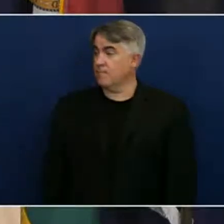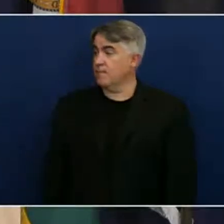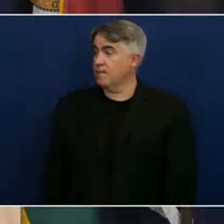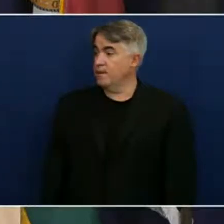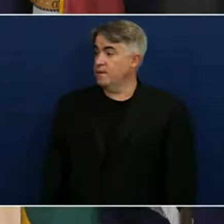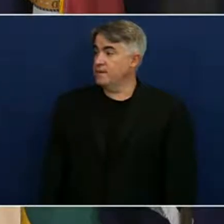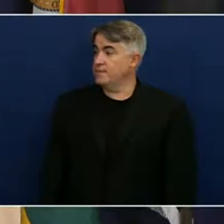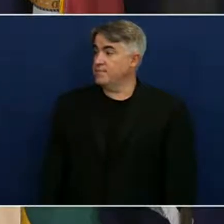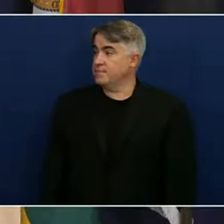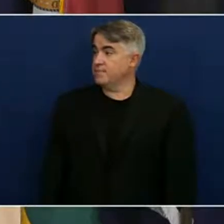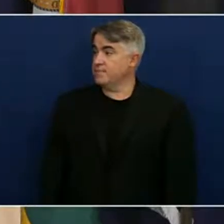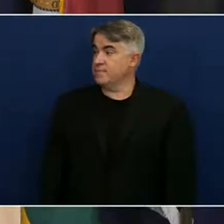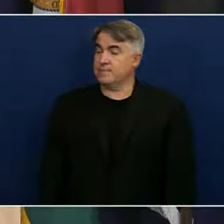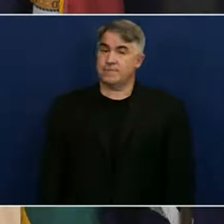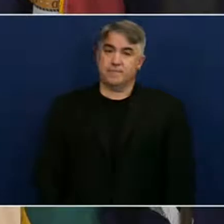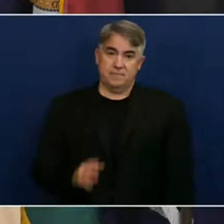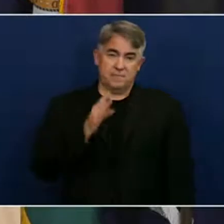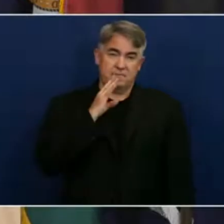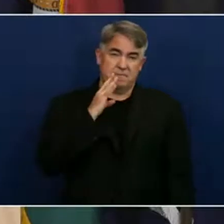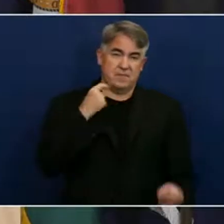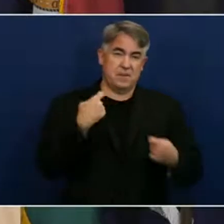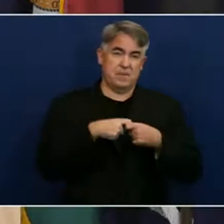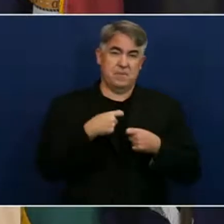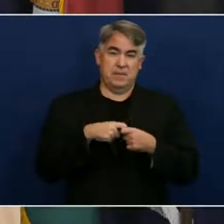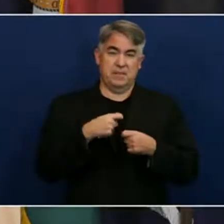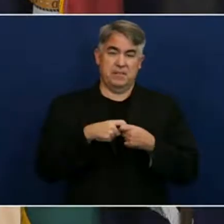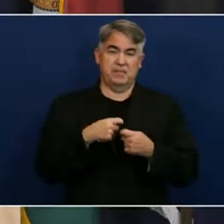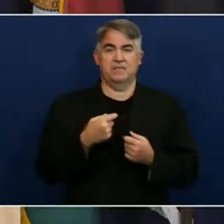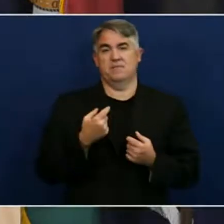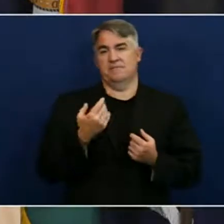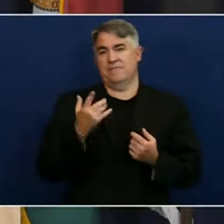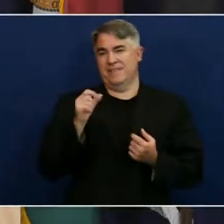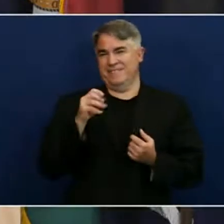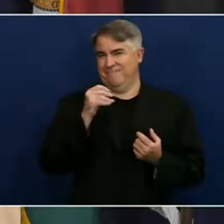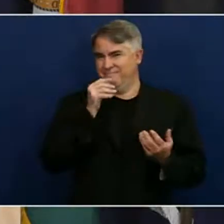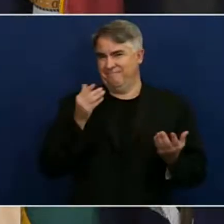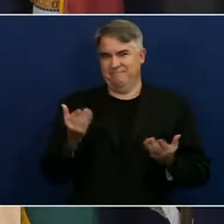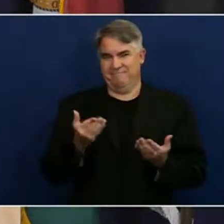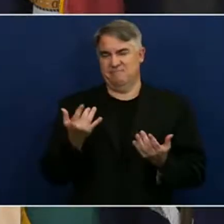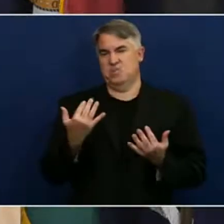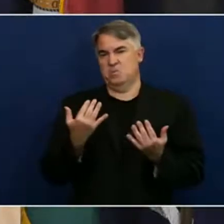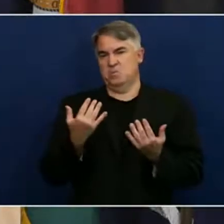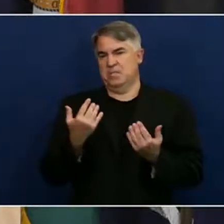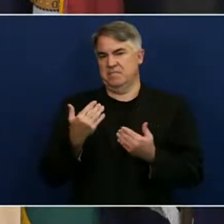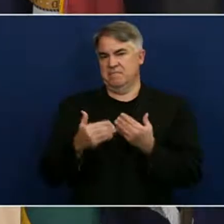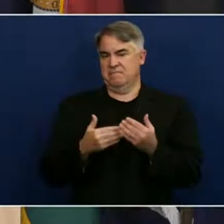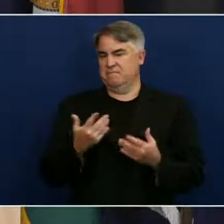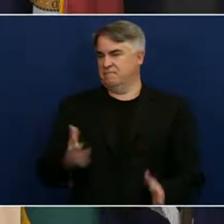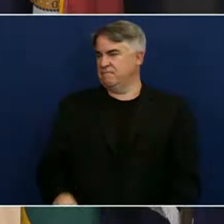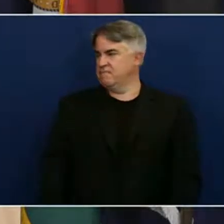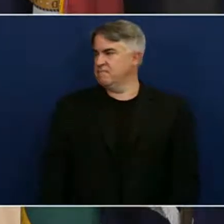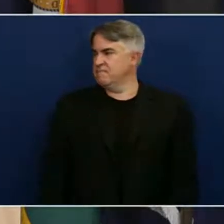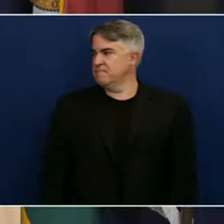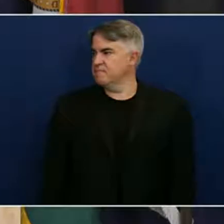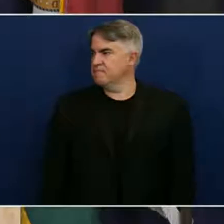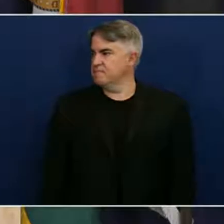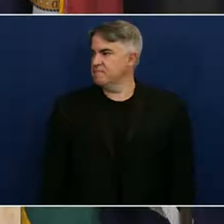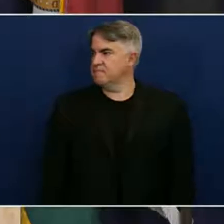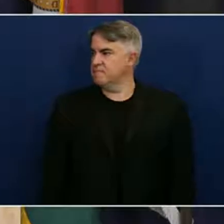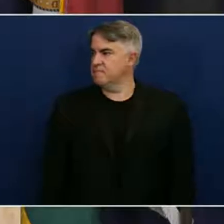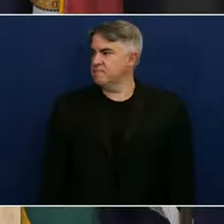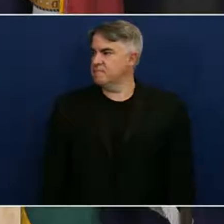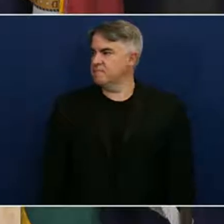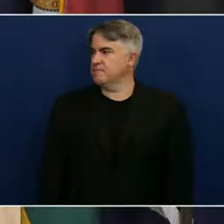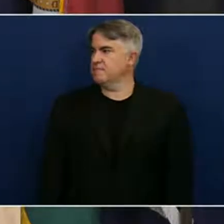abra la economía completa, necesitamos trabajar juntos para proteger a nuestra comunidad. Estamos ganando terreno poco a